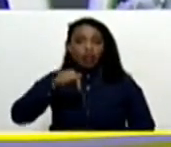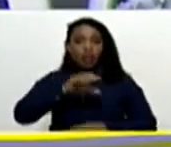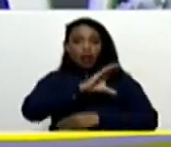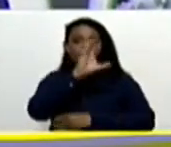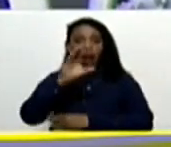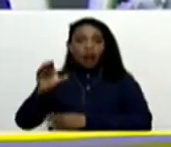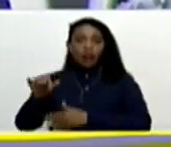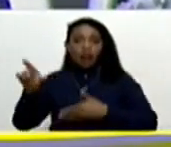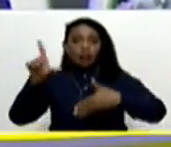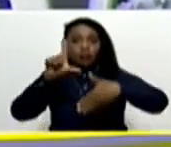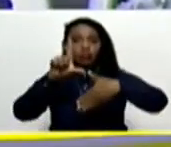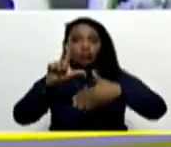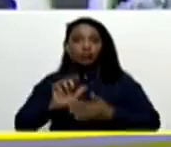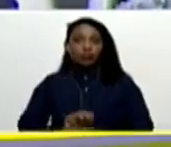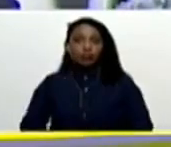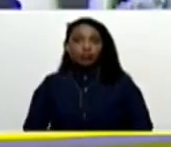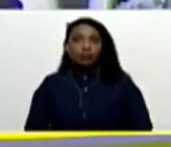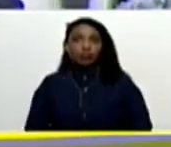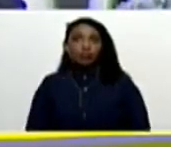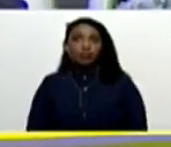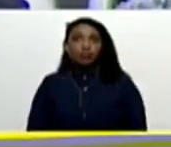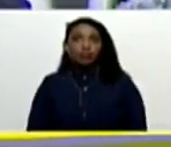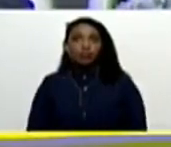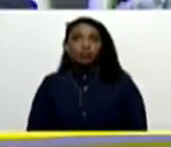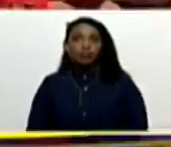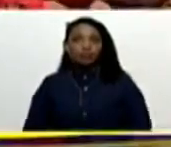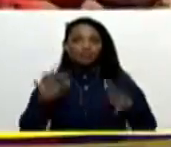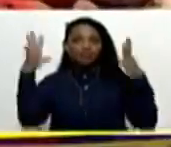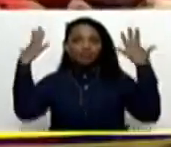y América Latina.